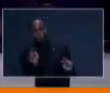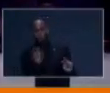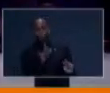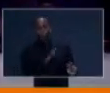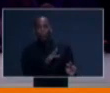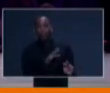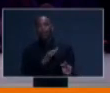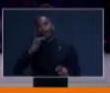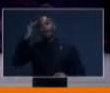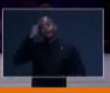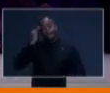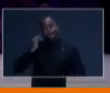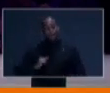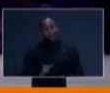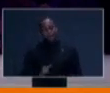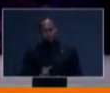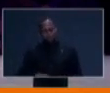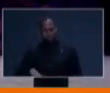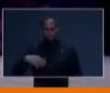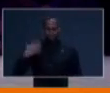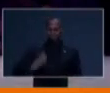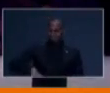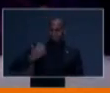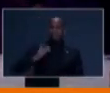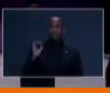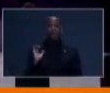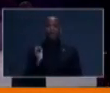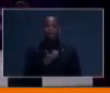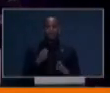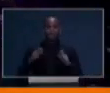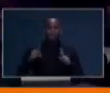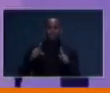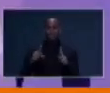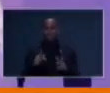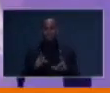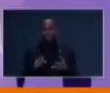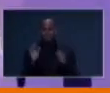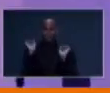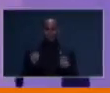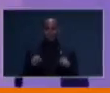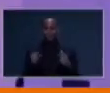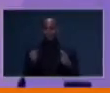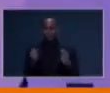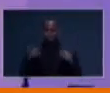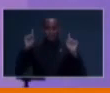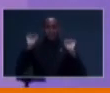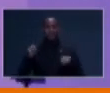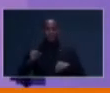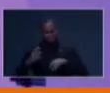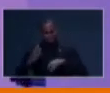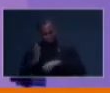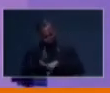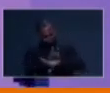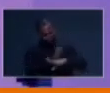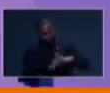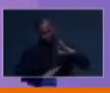le faltan a la verdad y le faltan el respeto a la gente que por lo menos hace un esfuerzo por